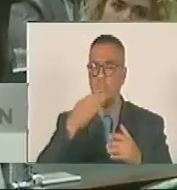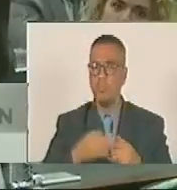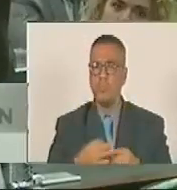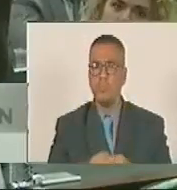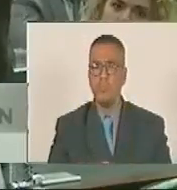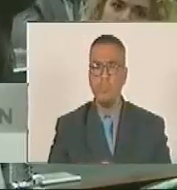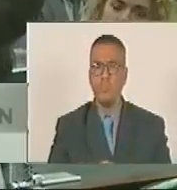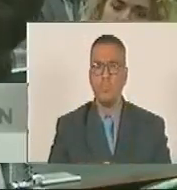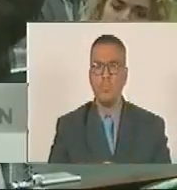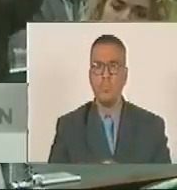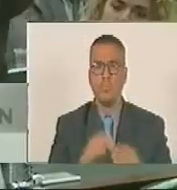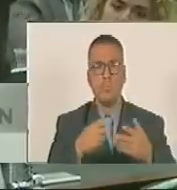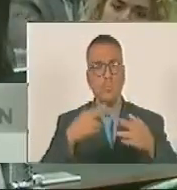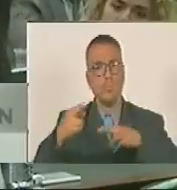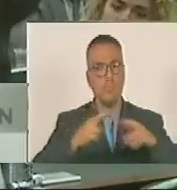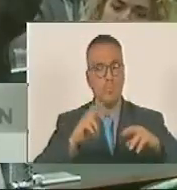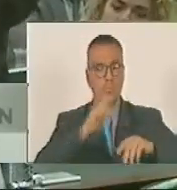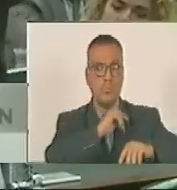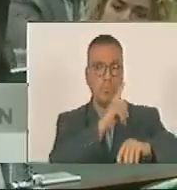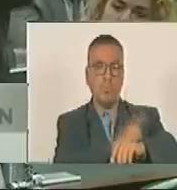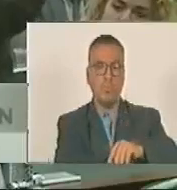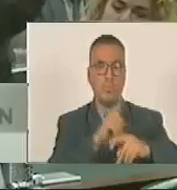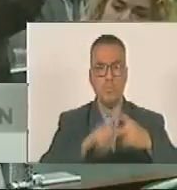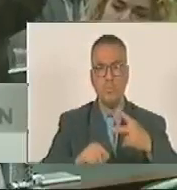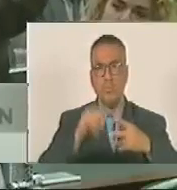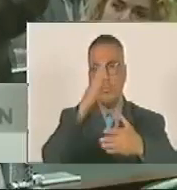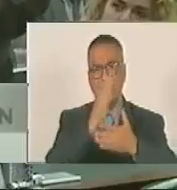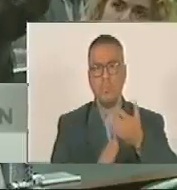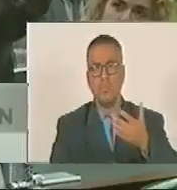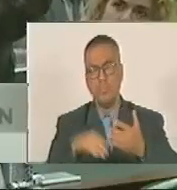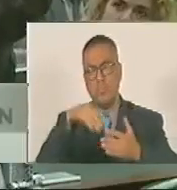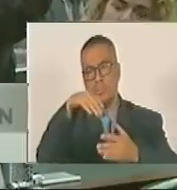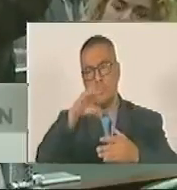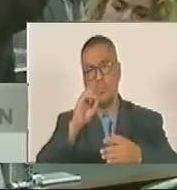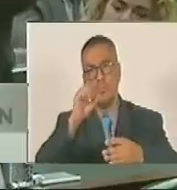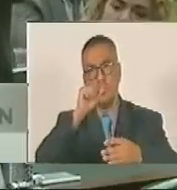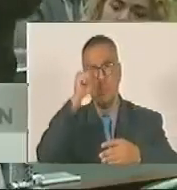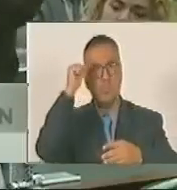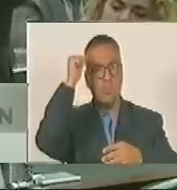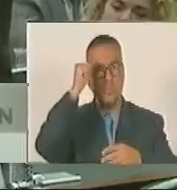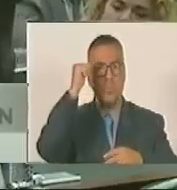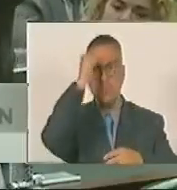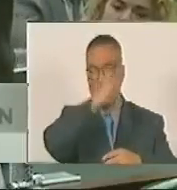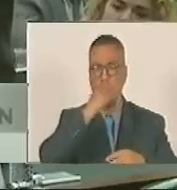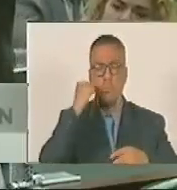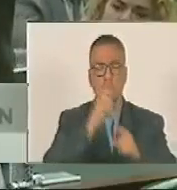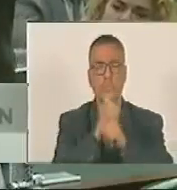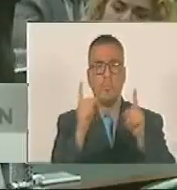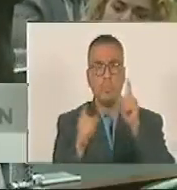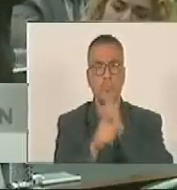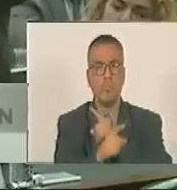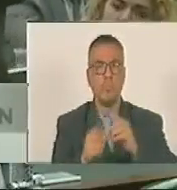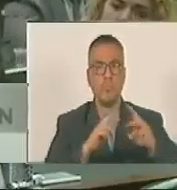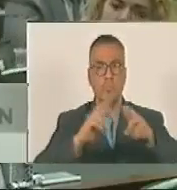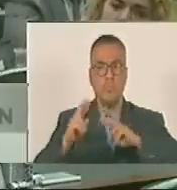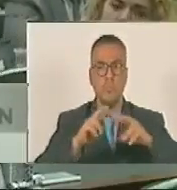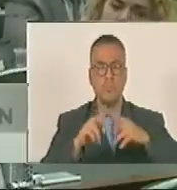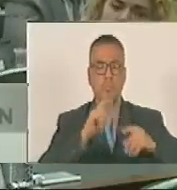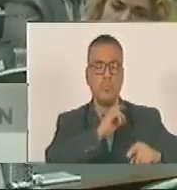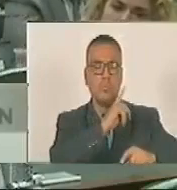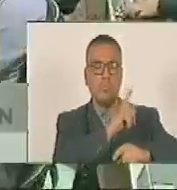absolutamente la correlación de fuerzas en el Medio Oriente y en el norte de África. Está cambiando esa correlación de